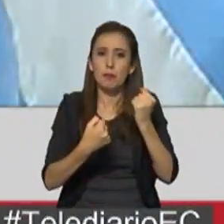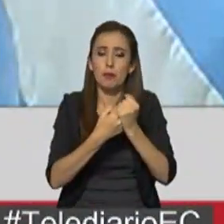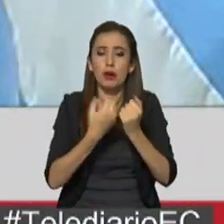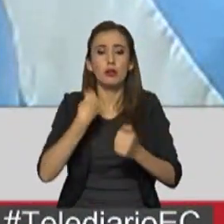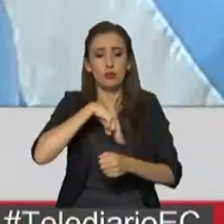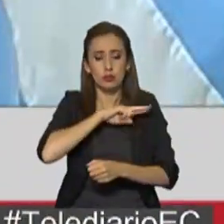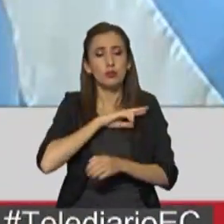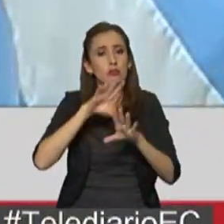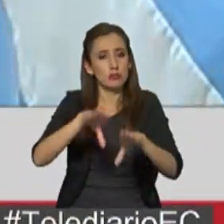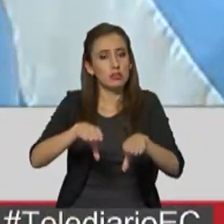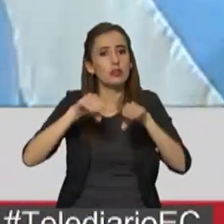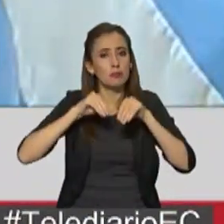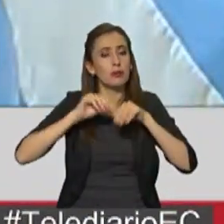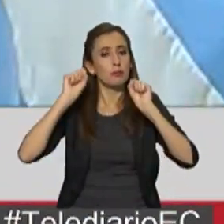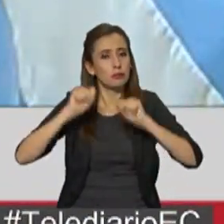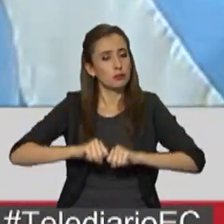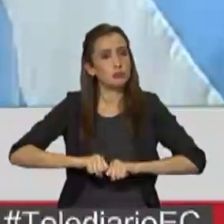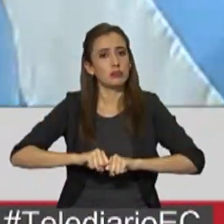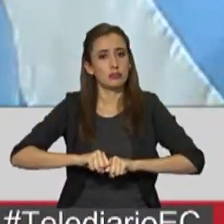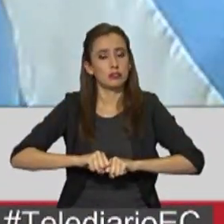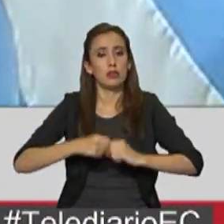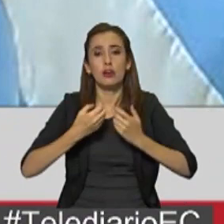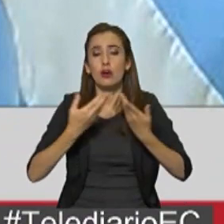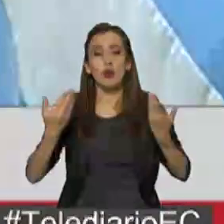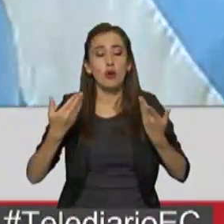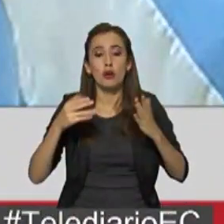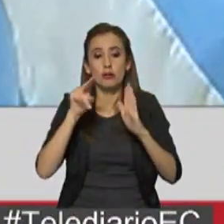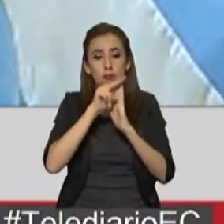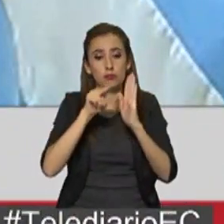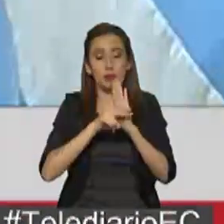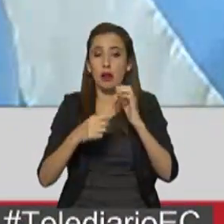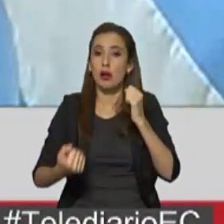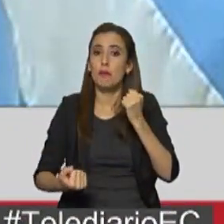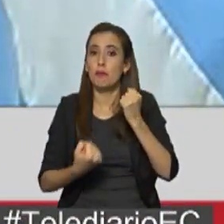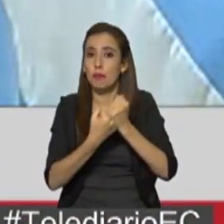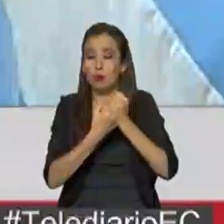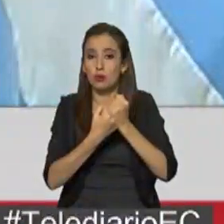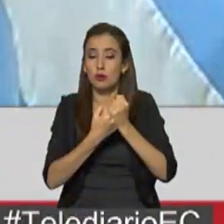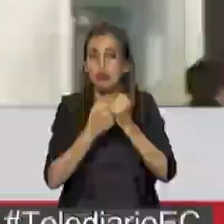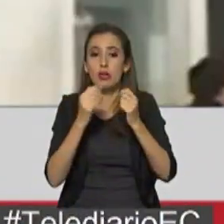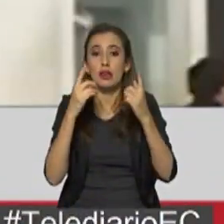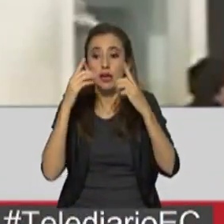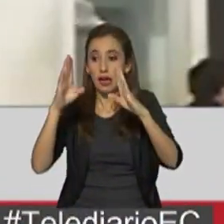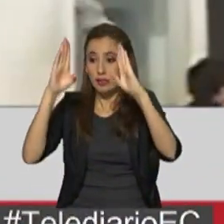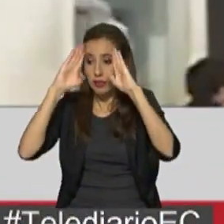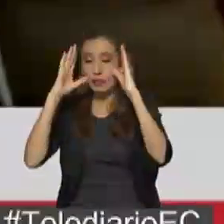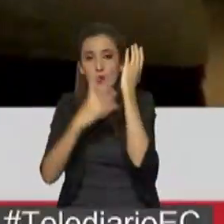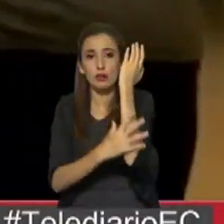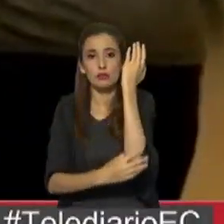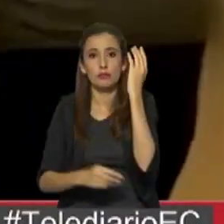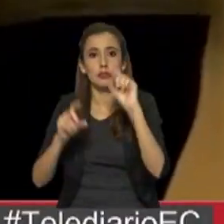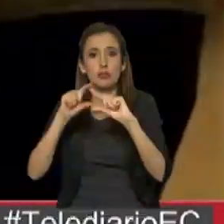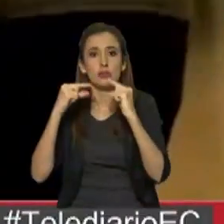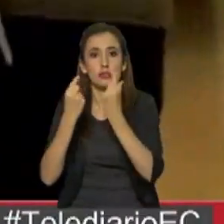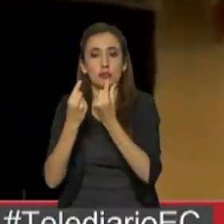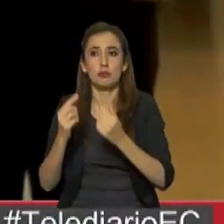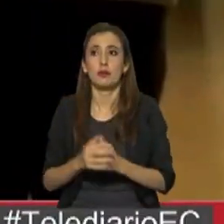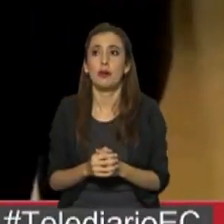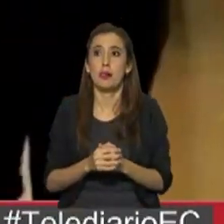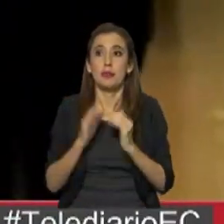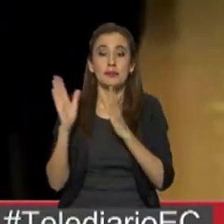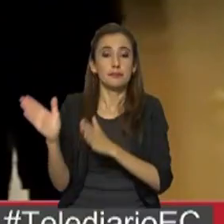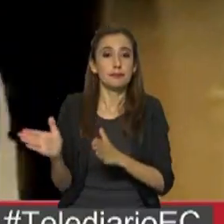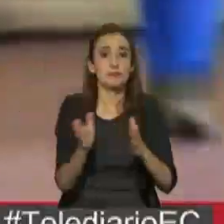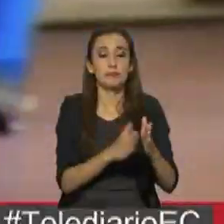a asumir aquello como una medida de apoyo sobre todo a los más pobres la disposición del presidente fue conocida este